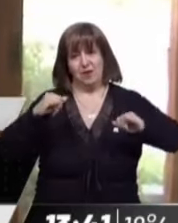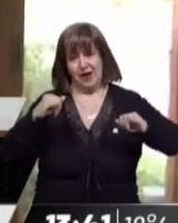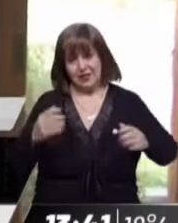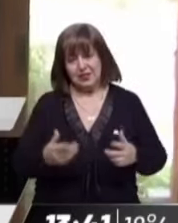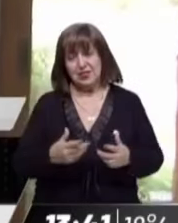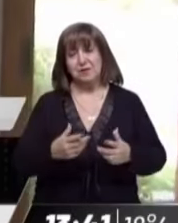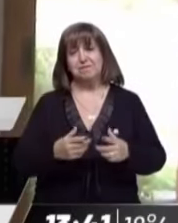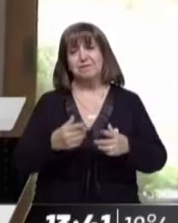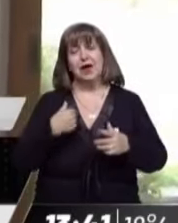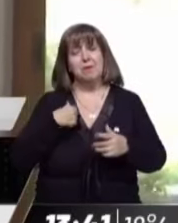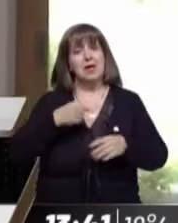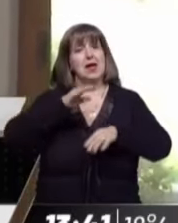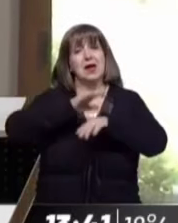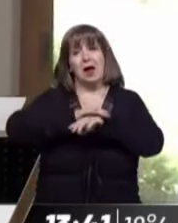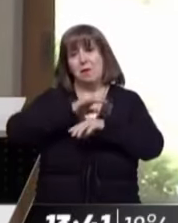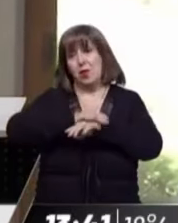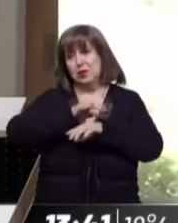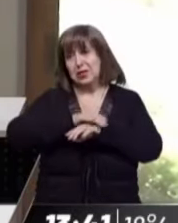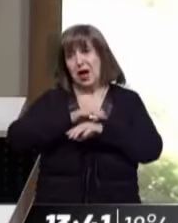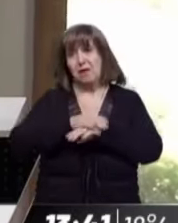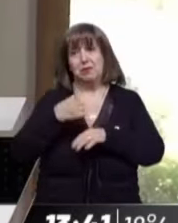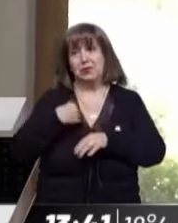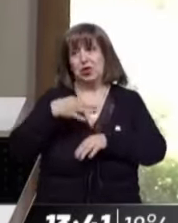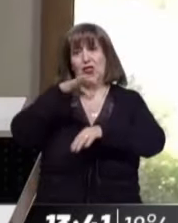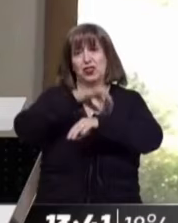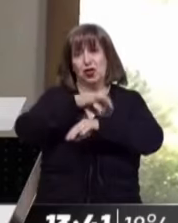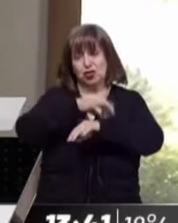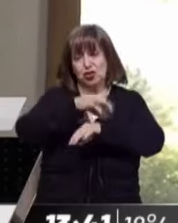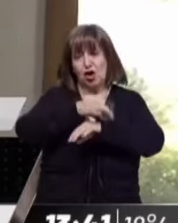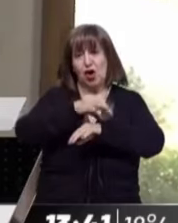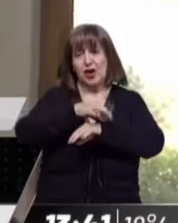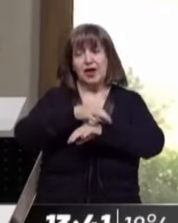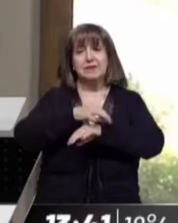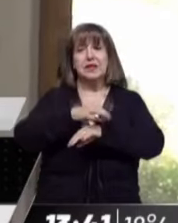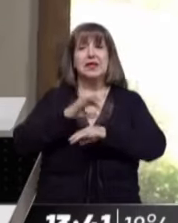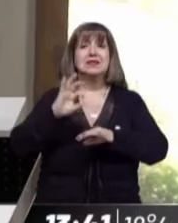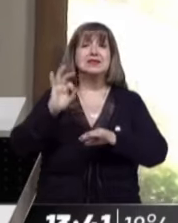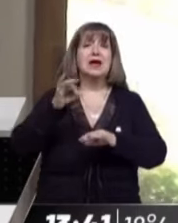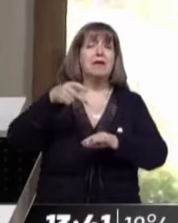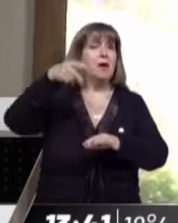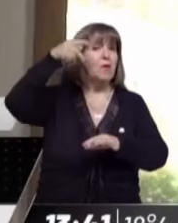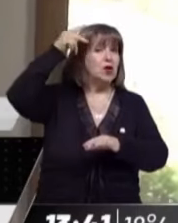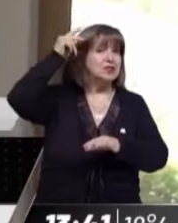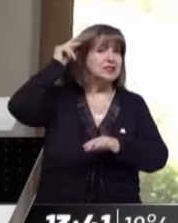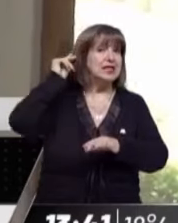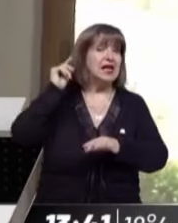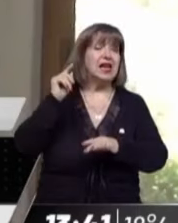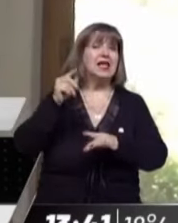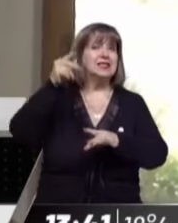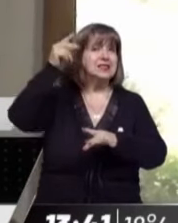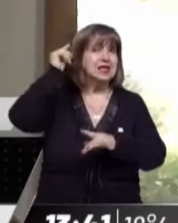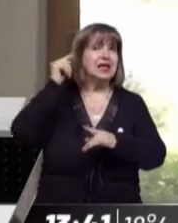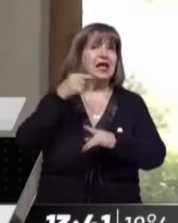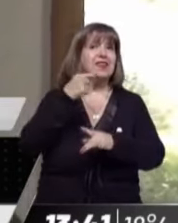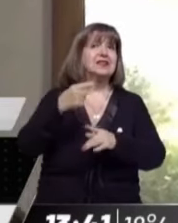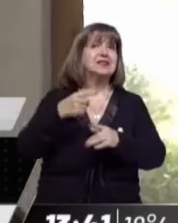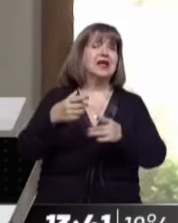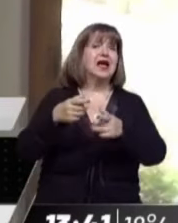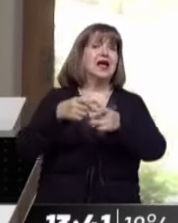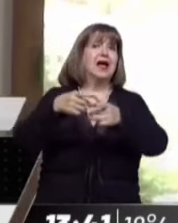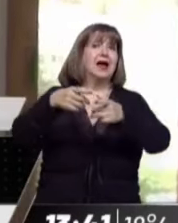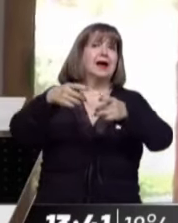seguro una responsabilidad desde mi ser médico sabemos que en chile hay un programa chile crece contigo vos me preguntas para qué